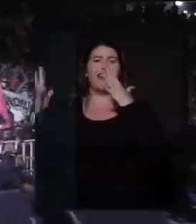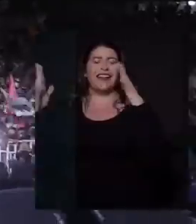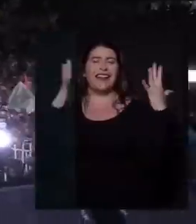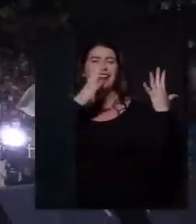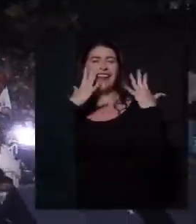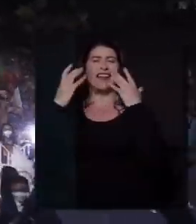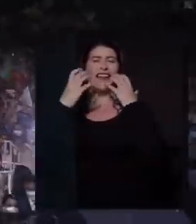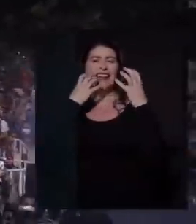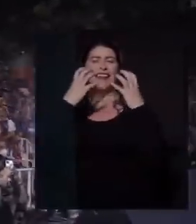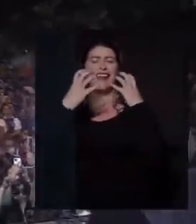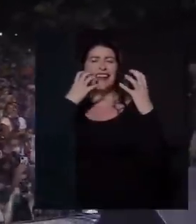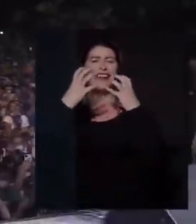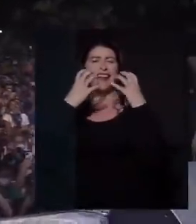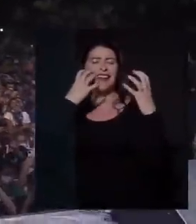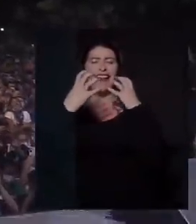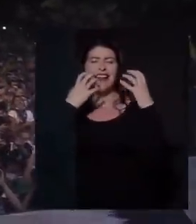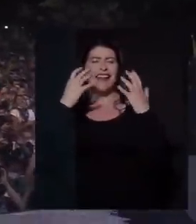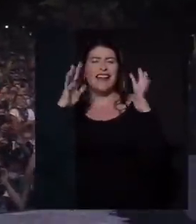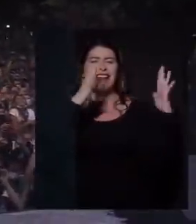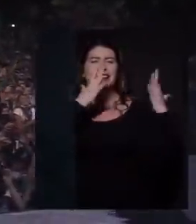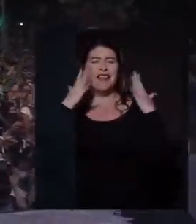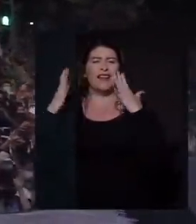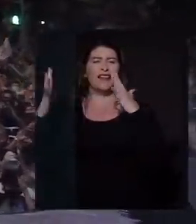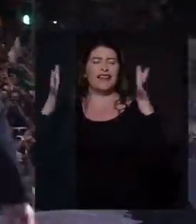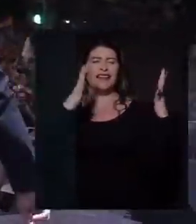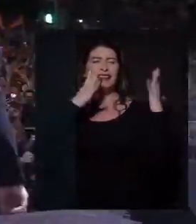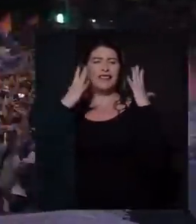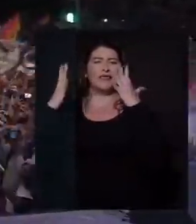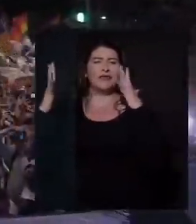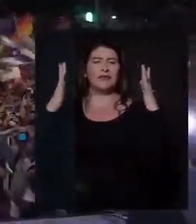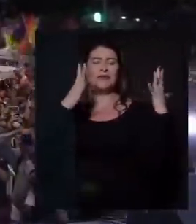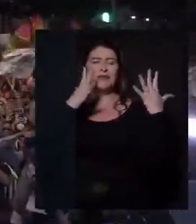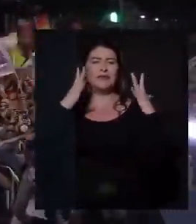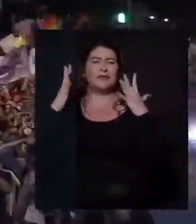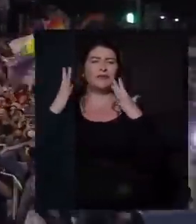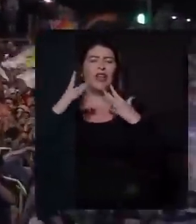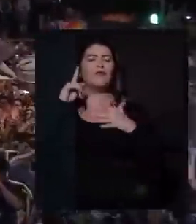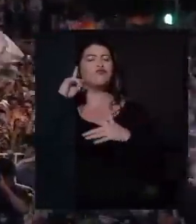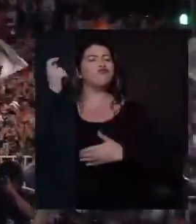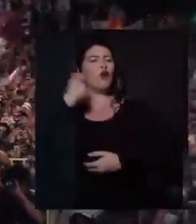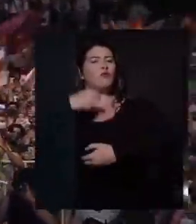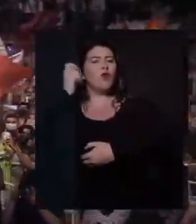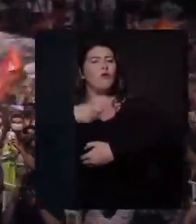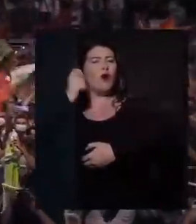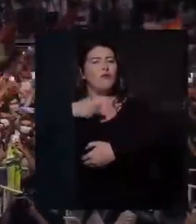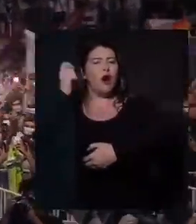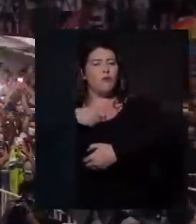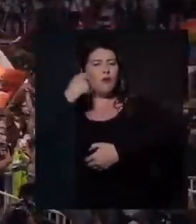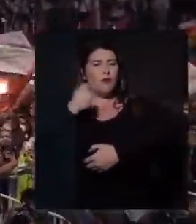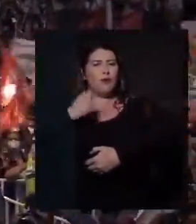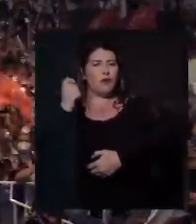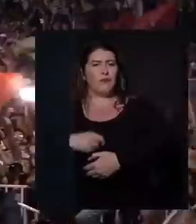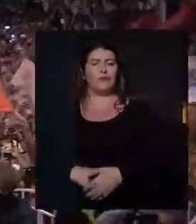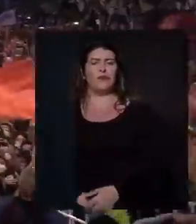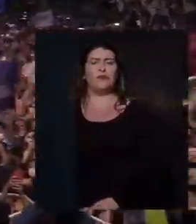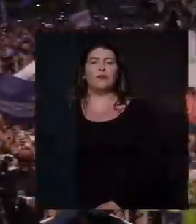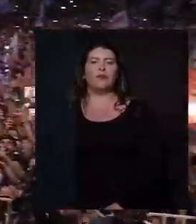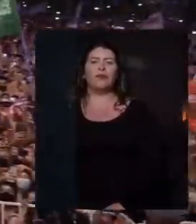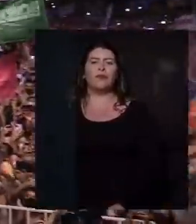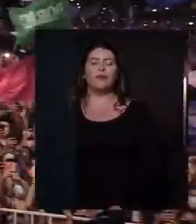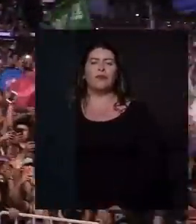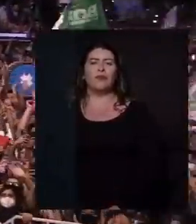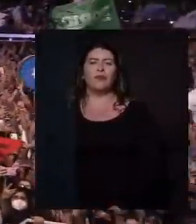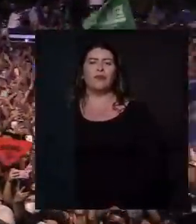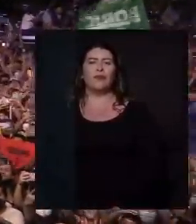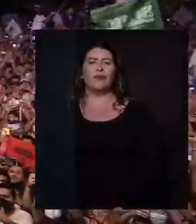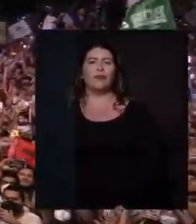chilenas salieron a las calles a celebrar el triunfo del nuevo presidente, quien asumirá el mando el